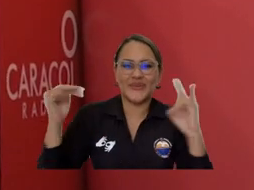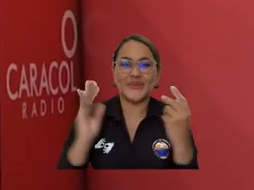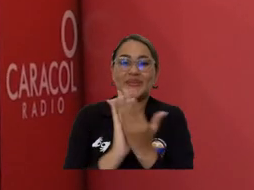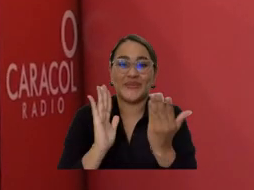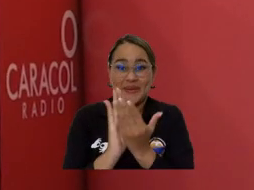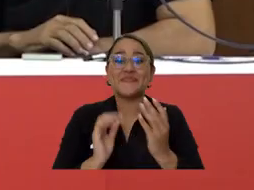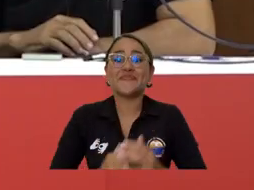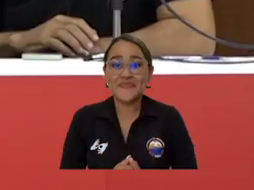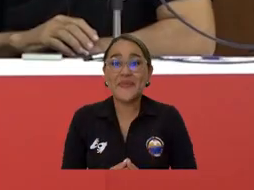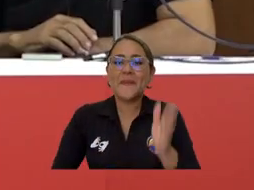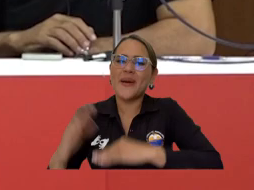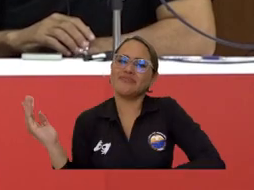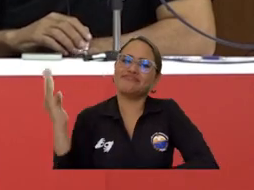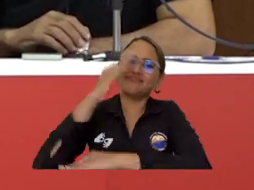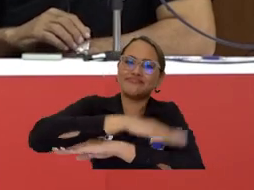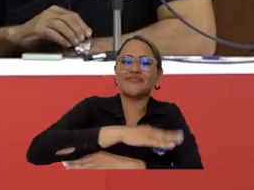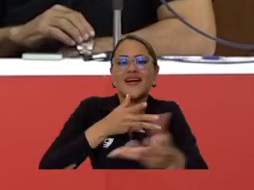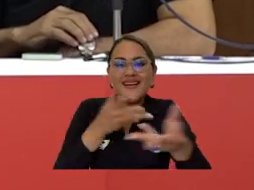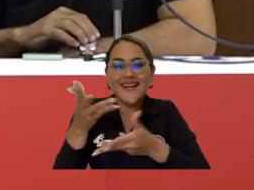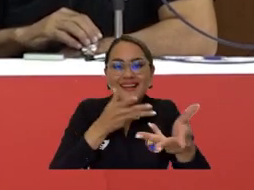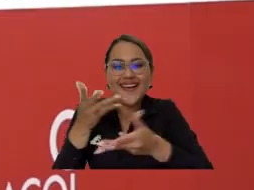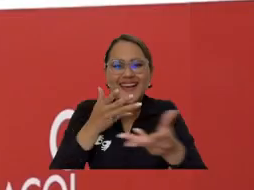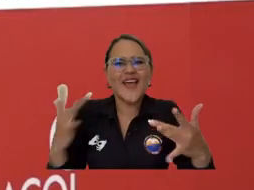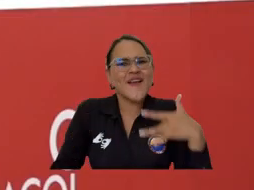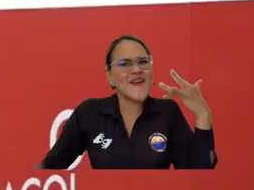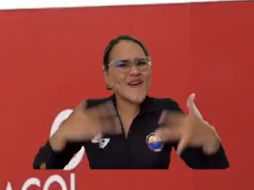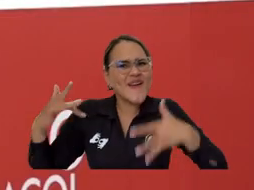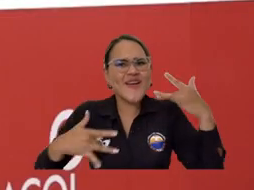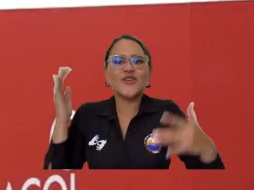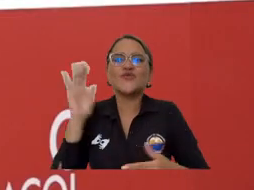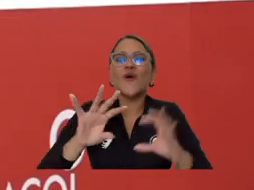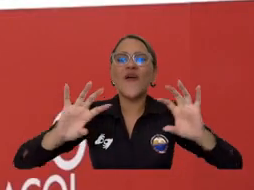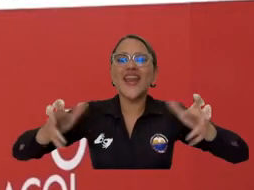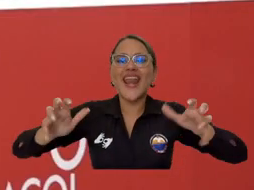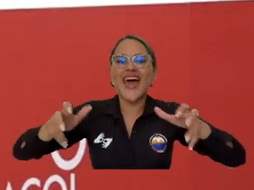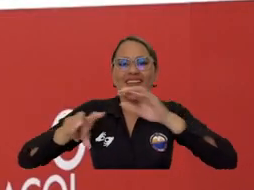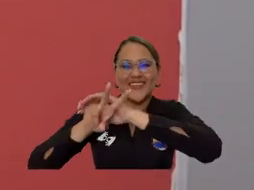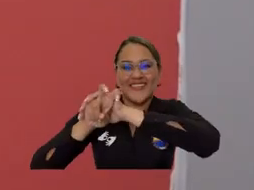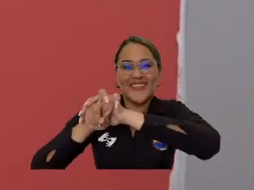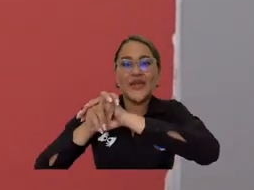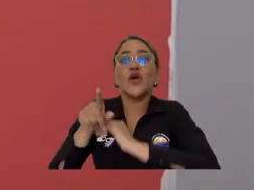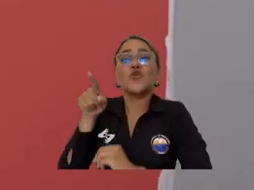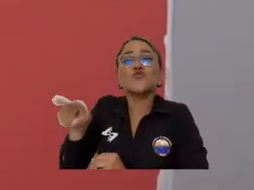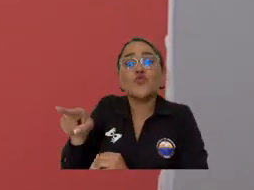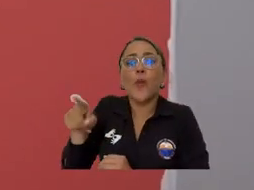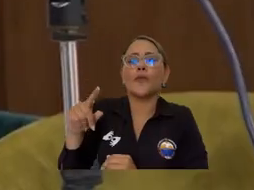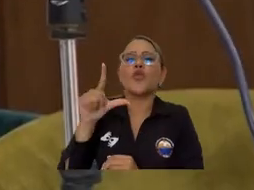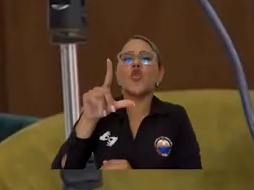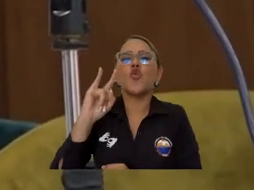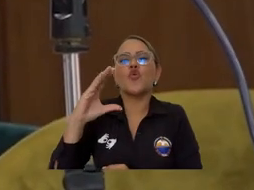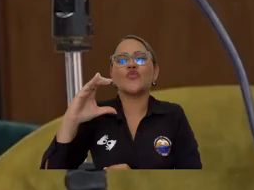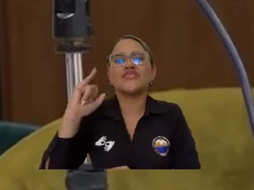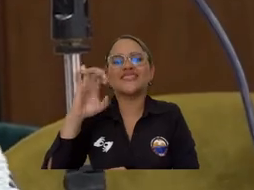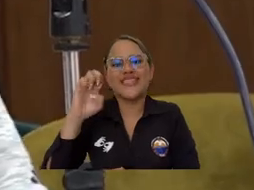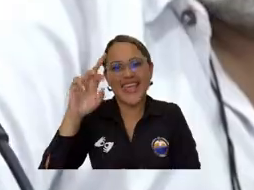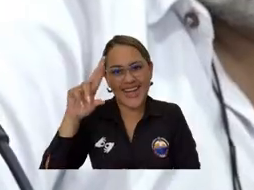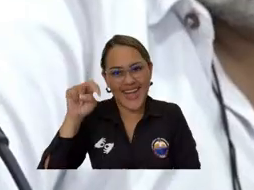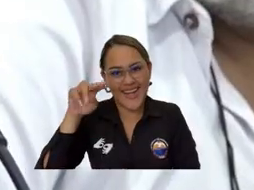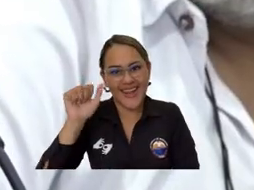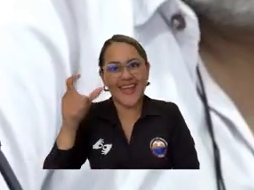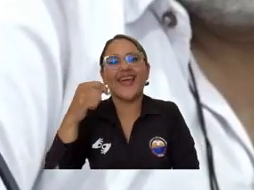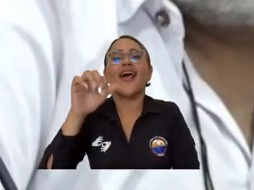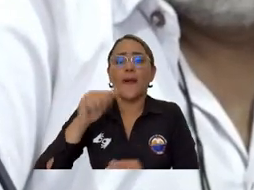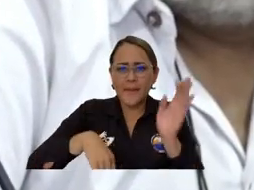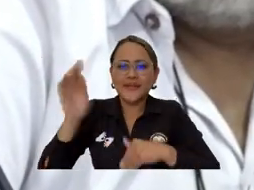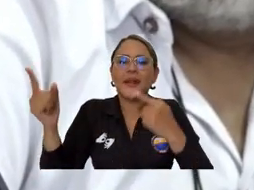jornada vespertina trajo consigo la alegría del programa radial con más rating en Colombia, La Luciérnaga, que también fue portador de las